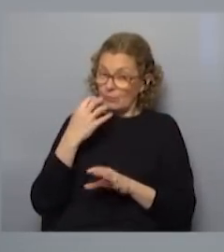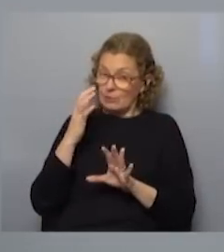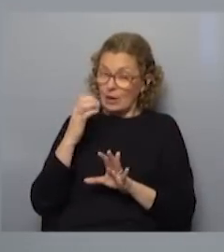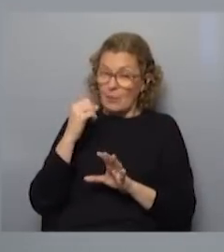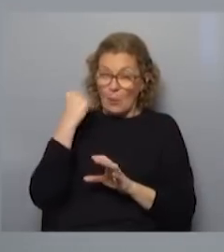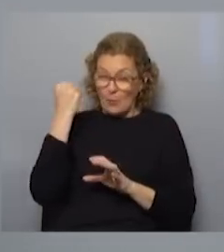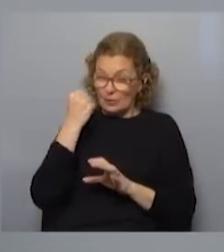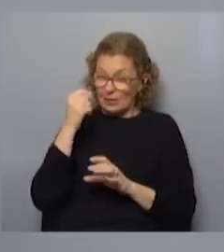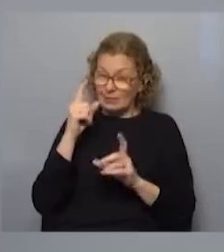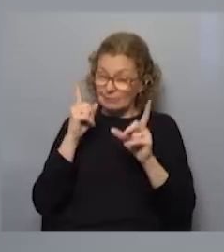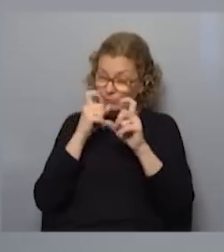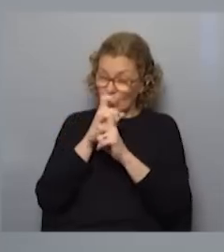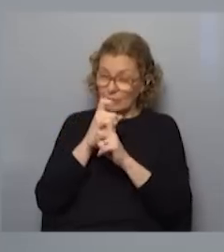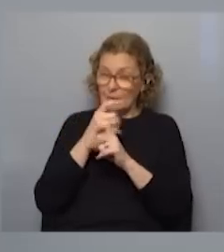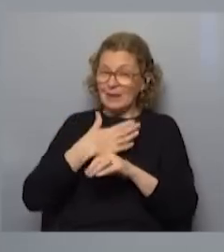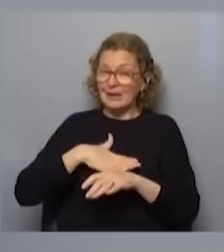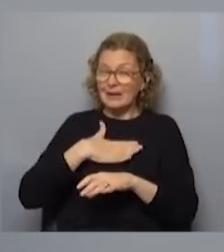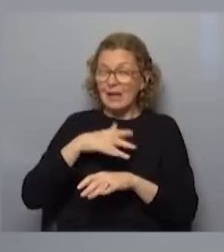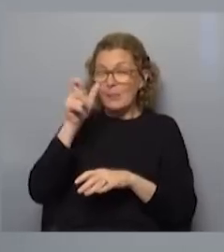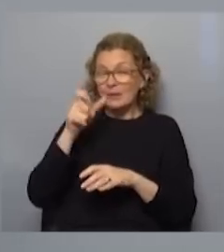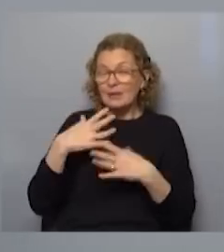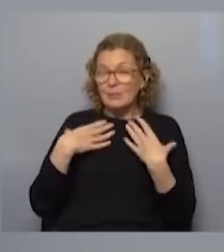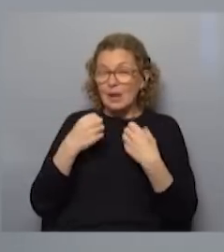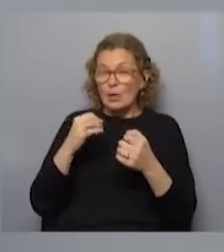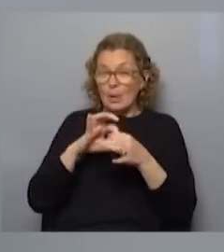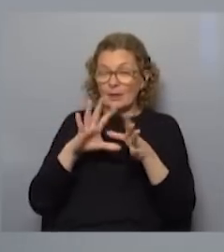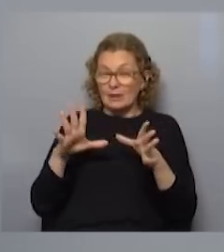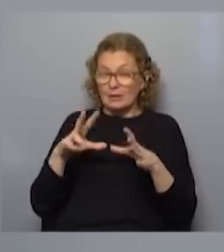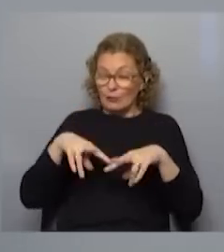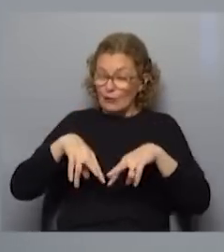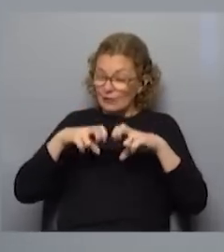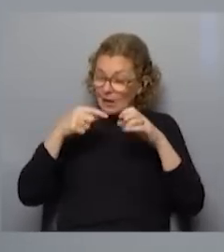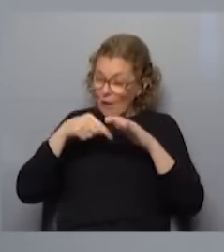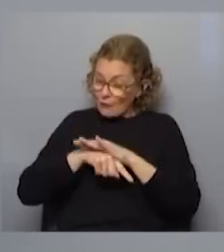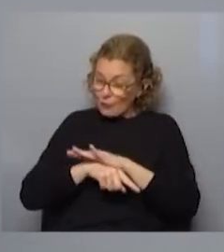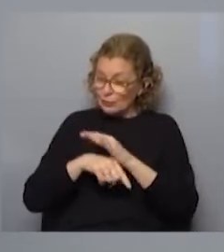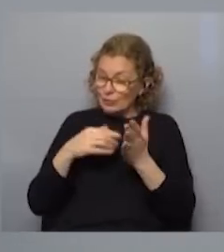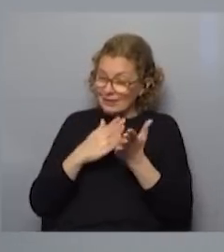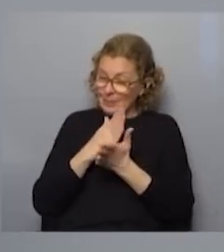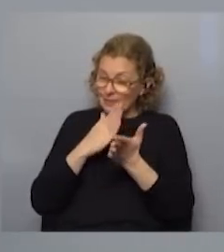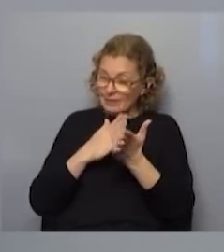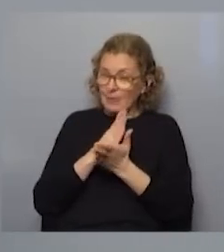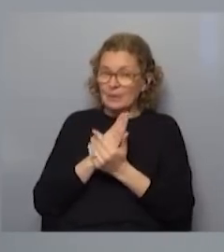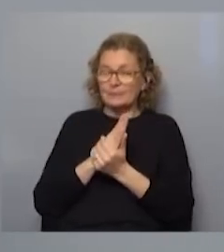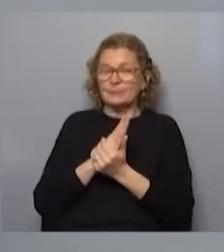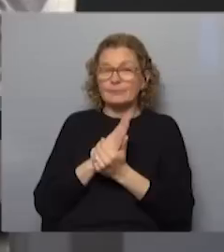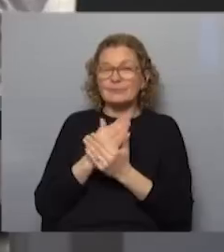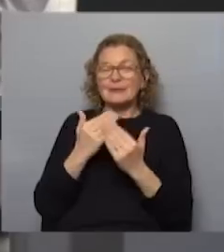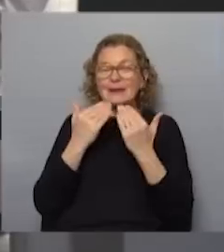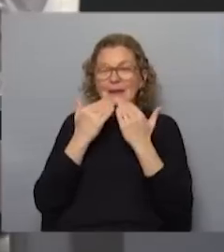para tranquilidad de la gente y para salud de la democracia debieran investigarse a fondo en forma permanente después